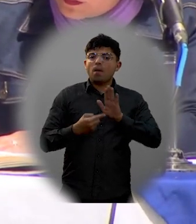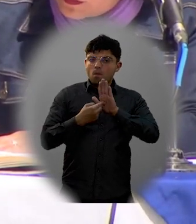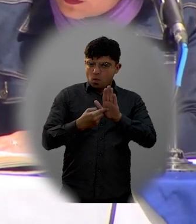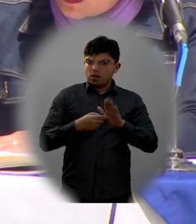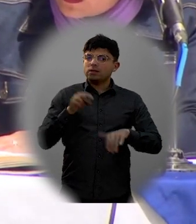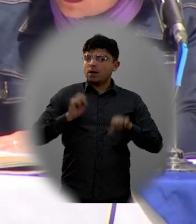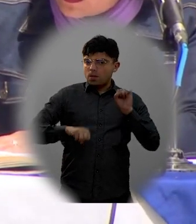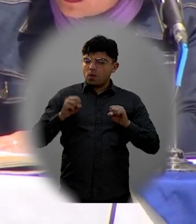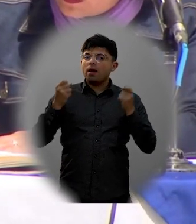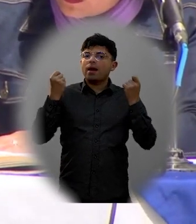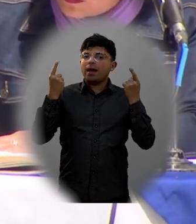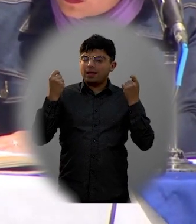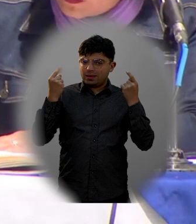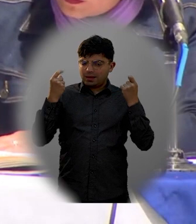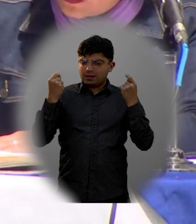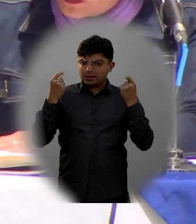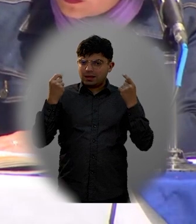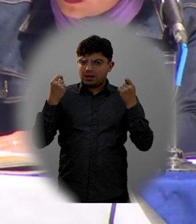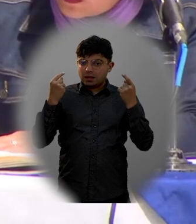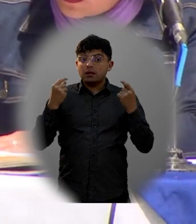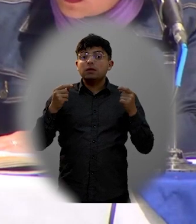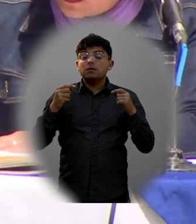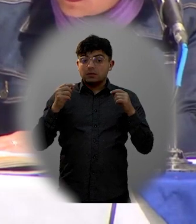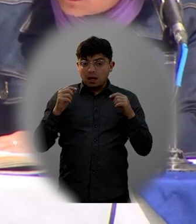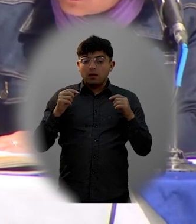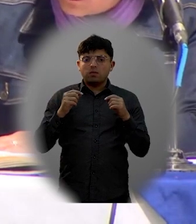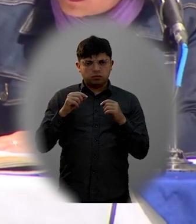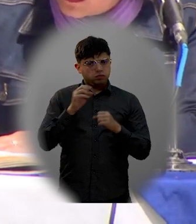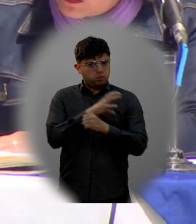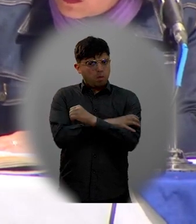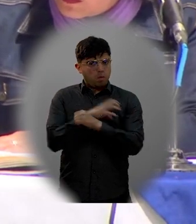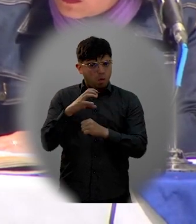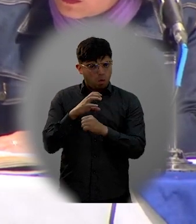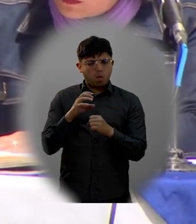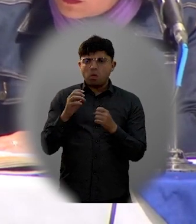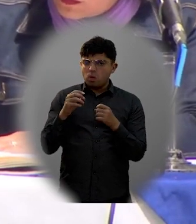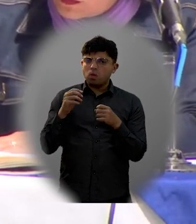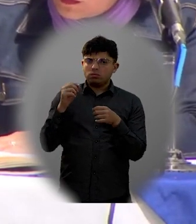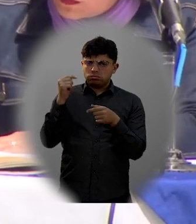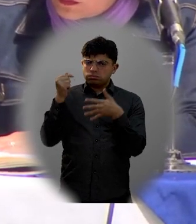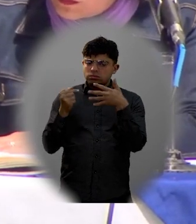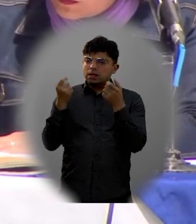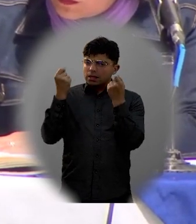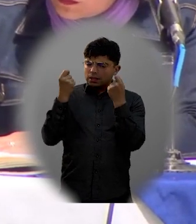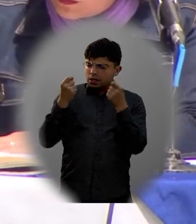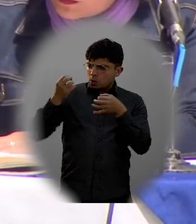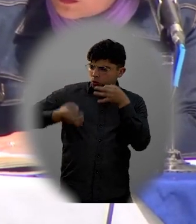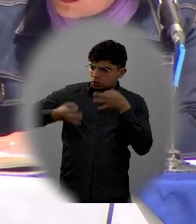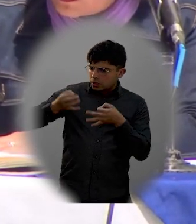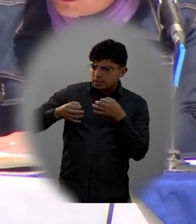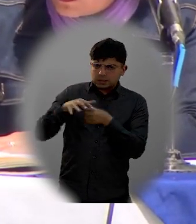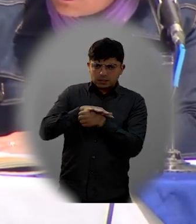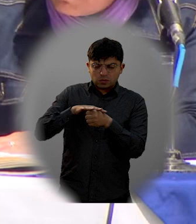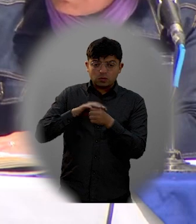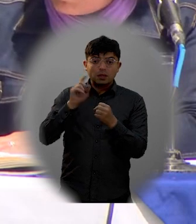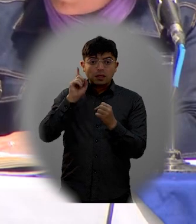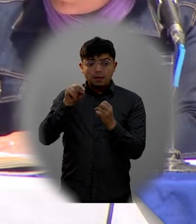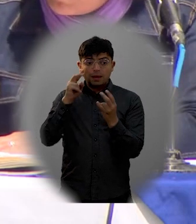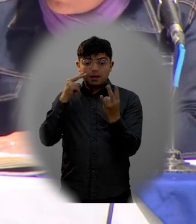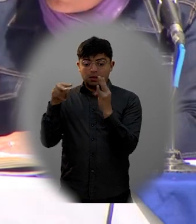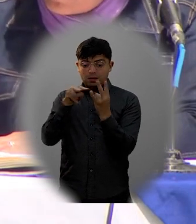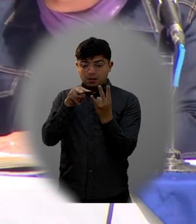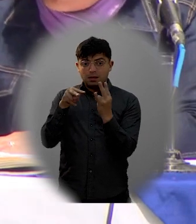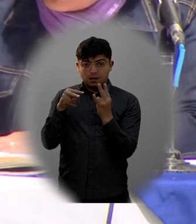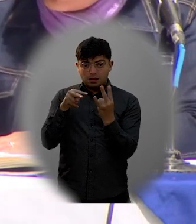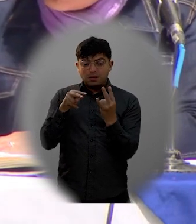nos permiten entender que hay unas enormes potencialidades en entender la justicia en estos casos también desde esa perspectiva